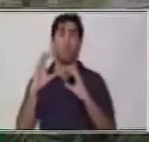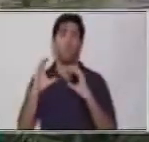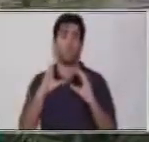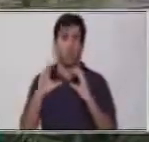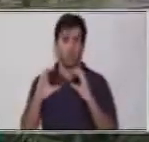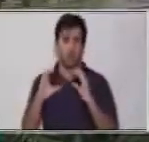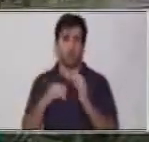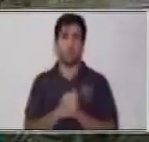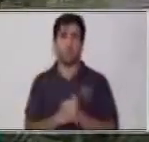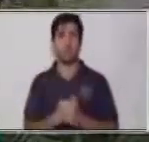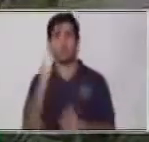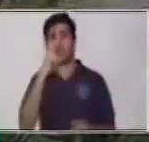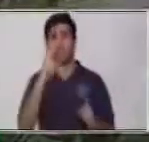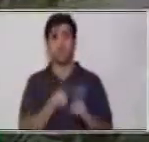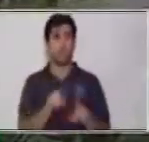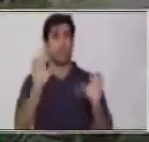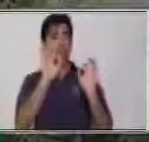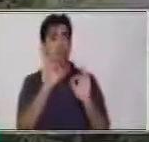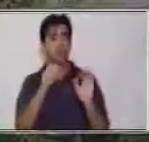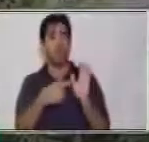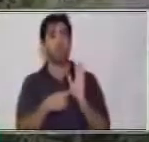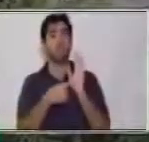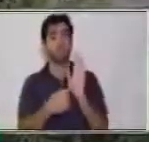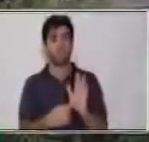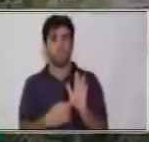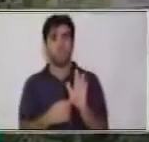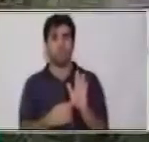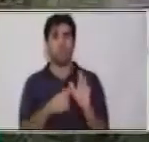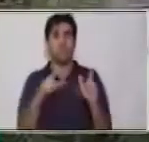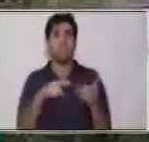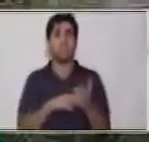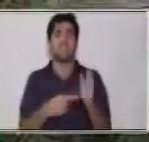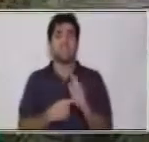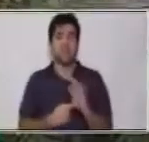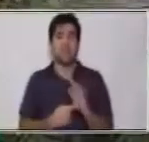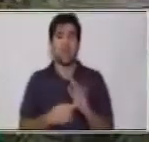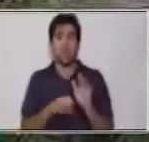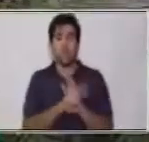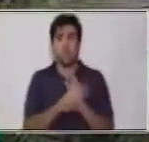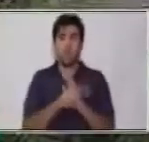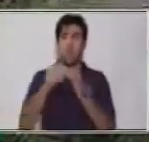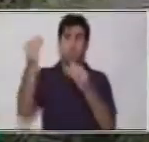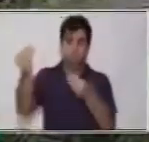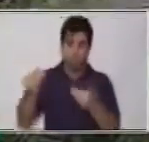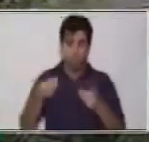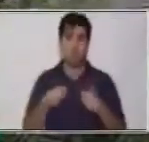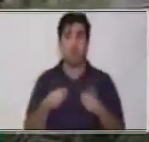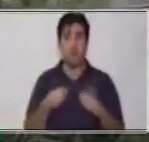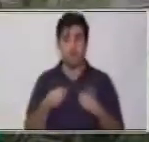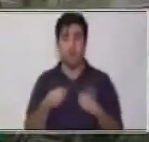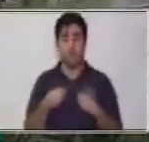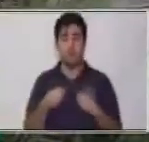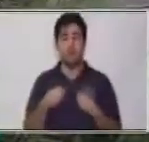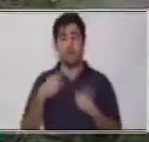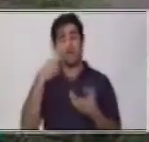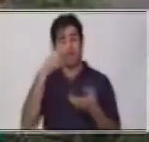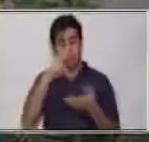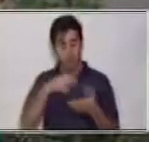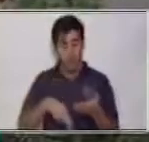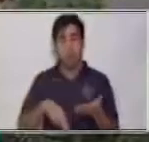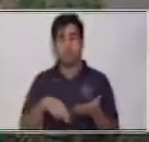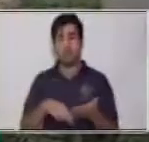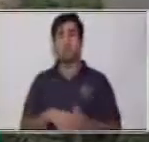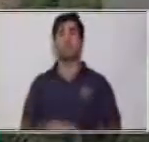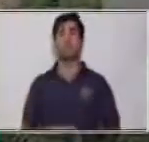decir, la intención que plantea el autor de un texto hacia los lectores, en este caso ustedes.